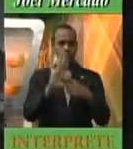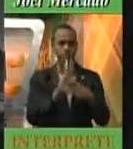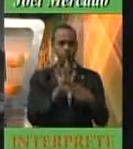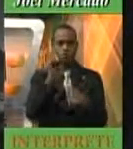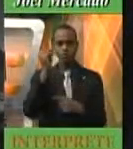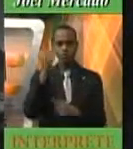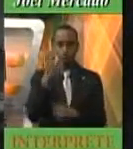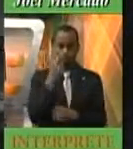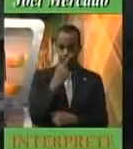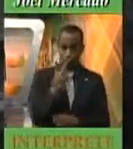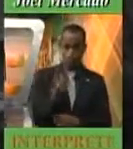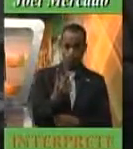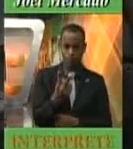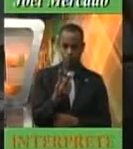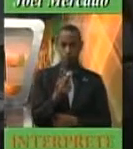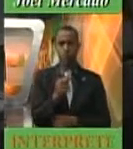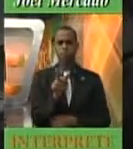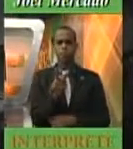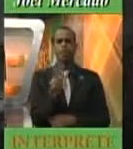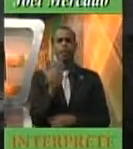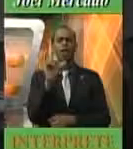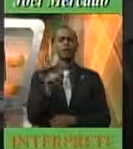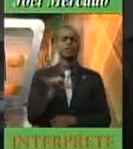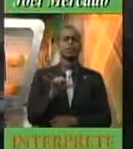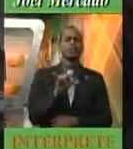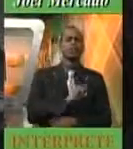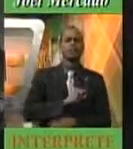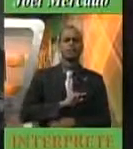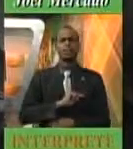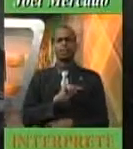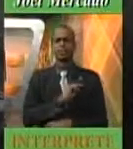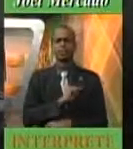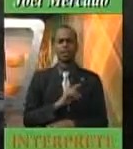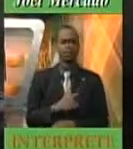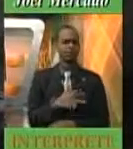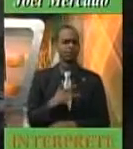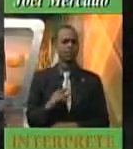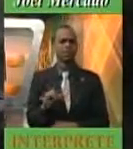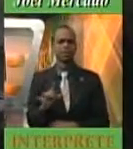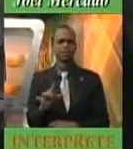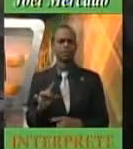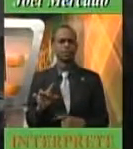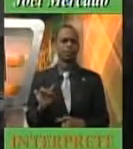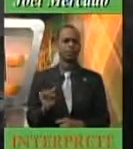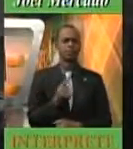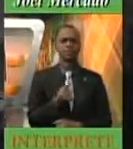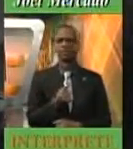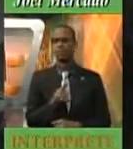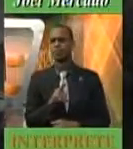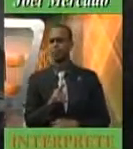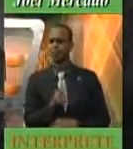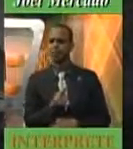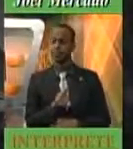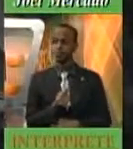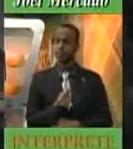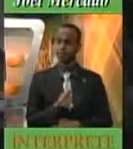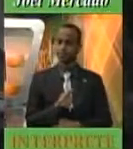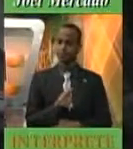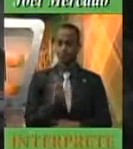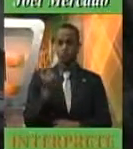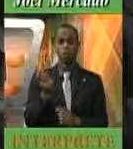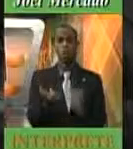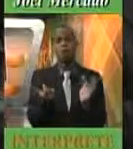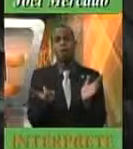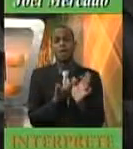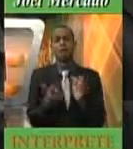la vista es lo que nos lacera, nos indigna, o simple y sencillamente nos hacemos los indiferentes.